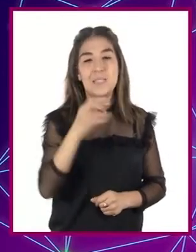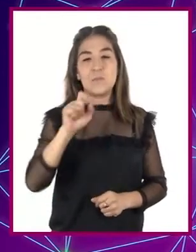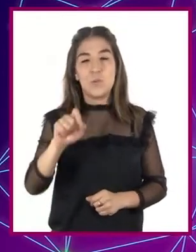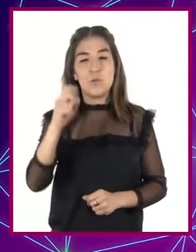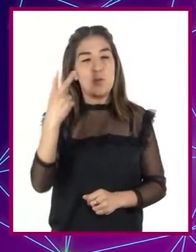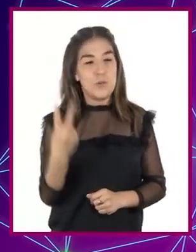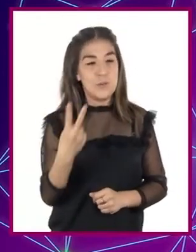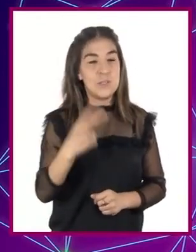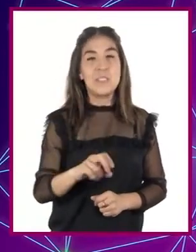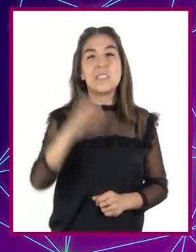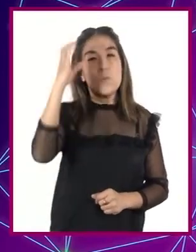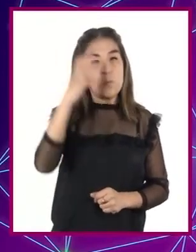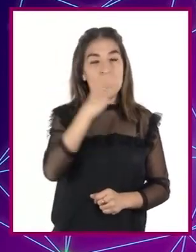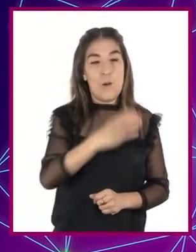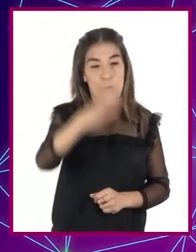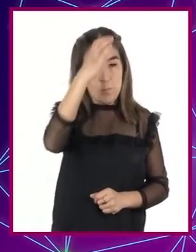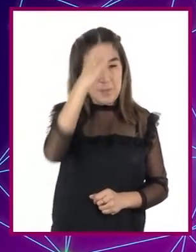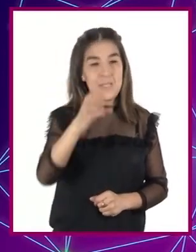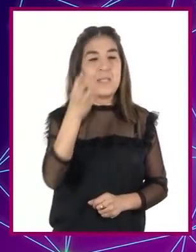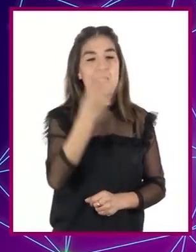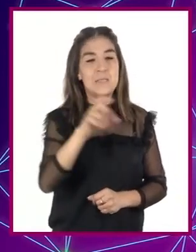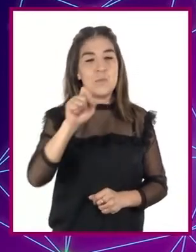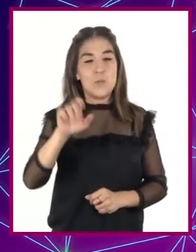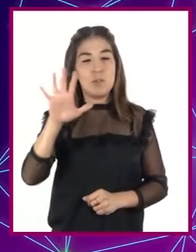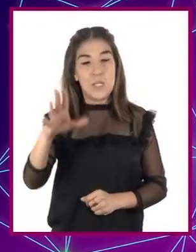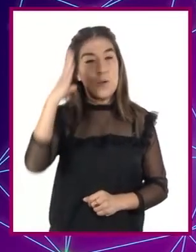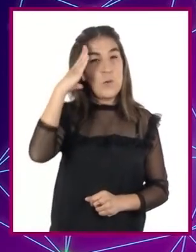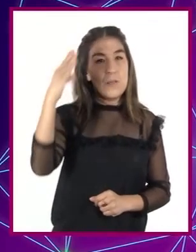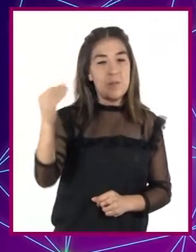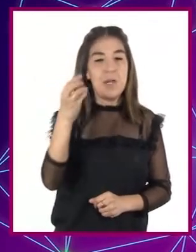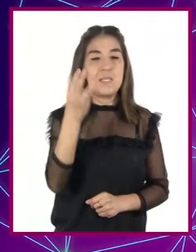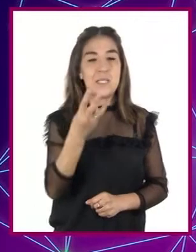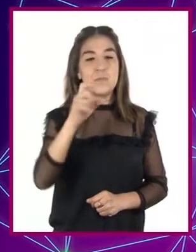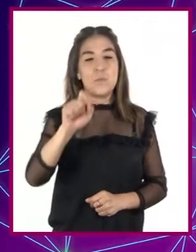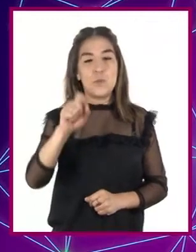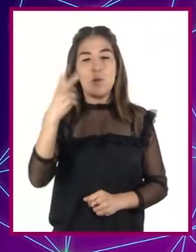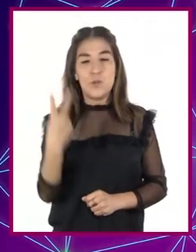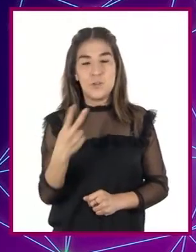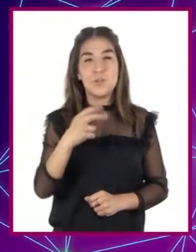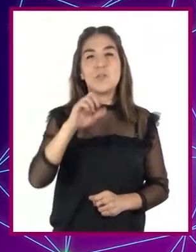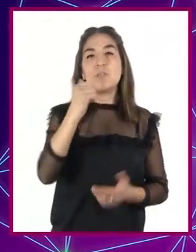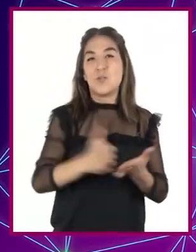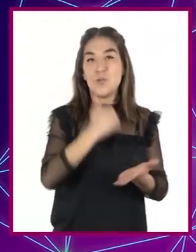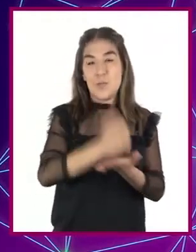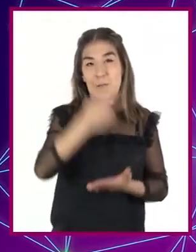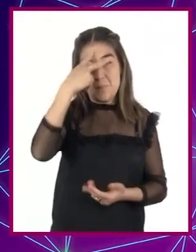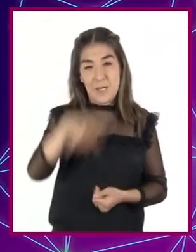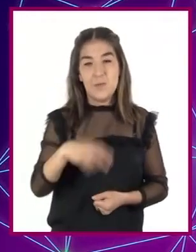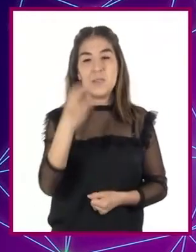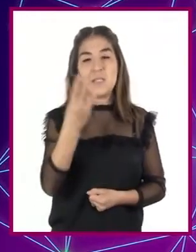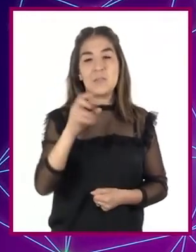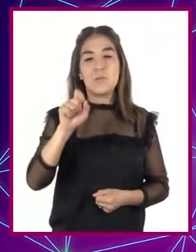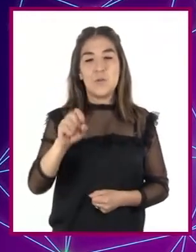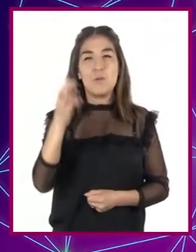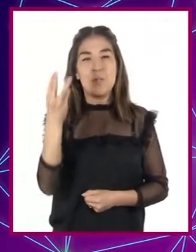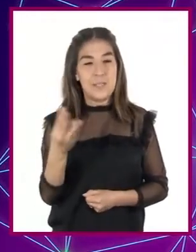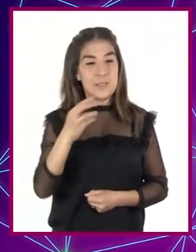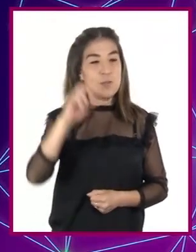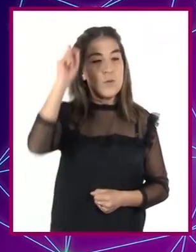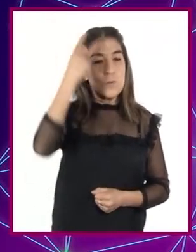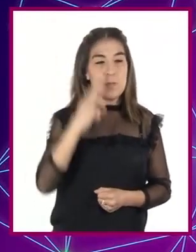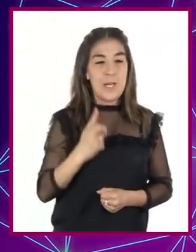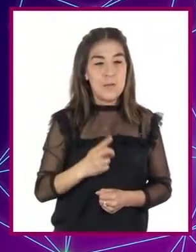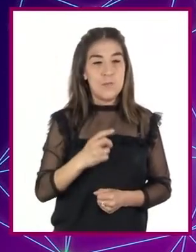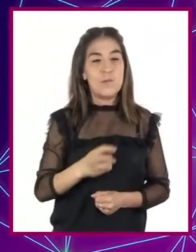Zaragoza, 3.5. Colima, 3.2. Ciudad de México, 3.3. Durango,